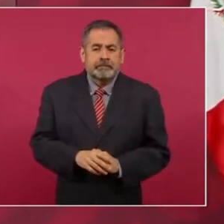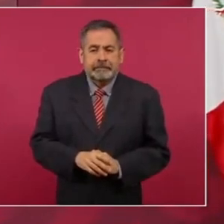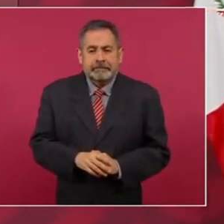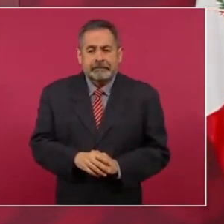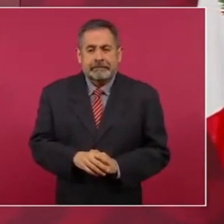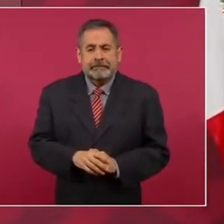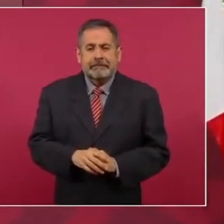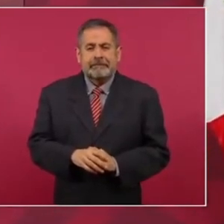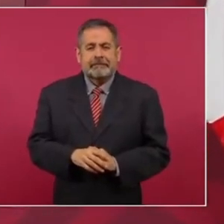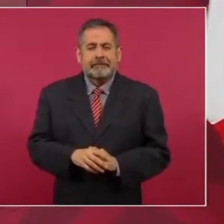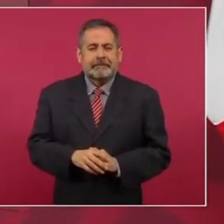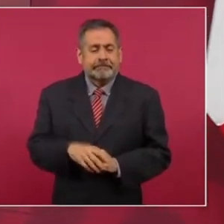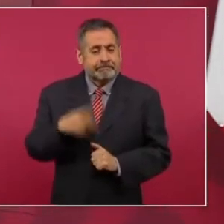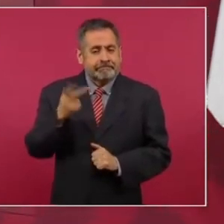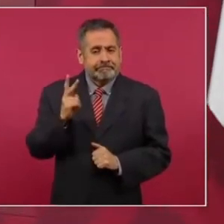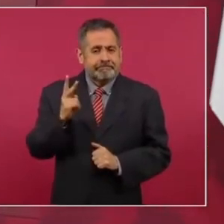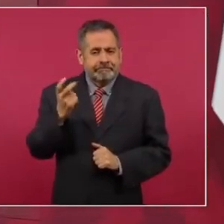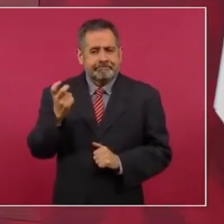Pero eso es.